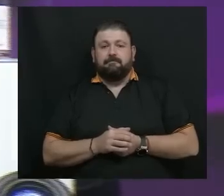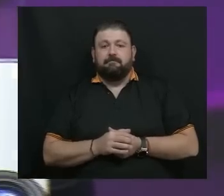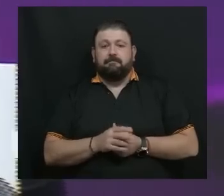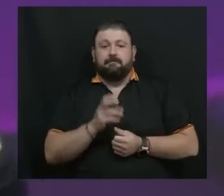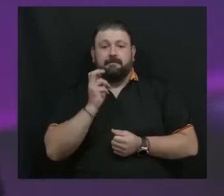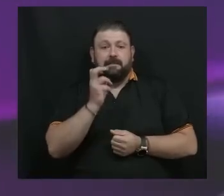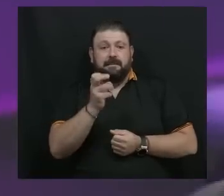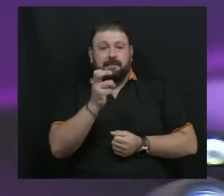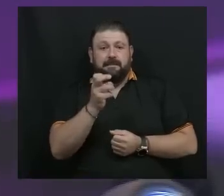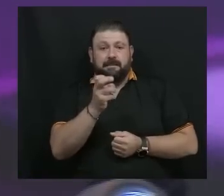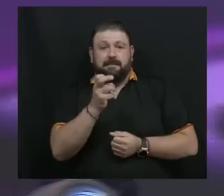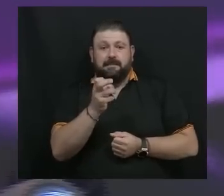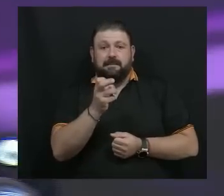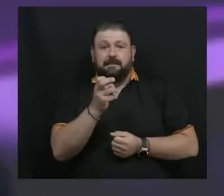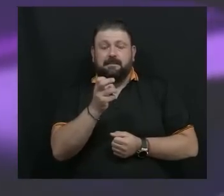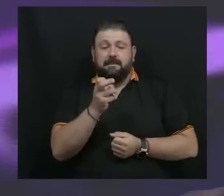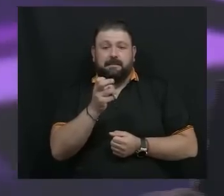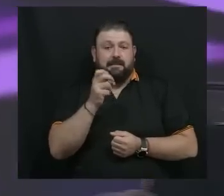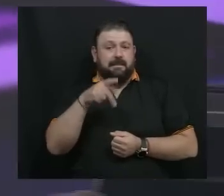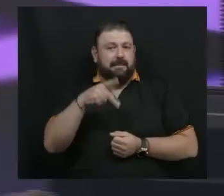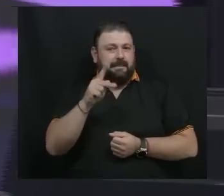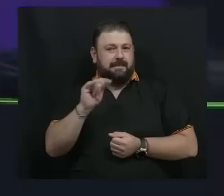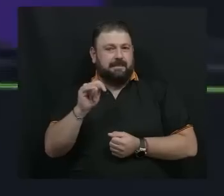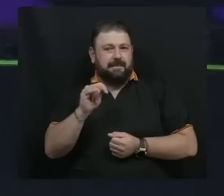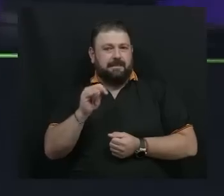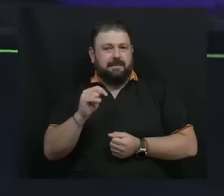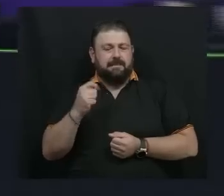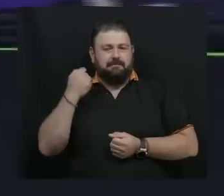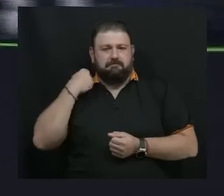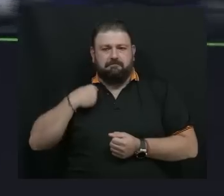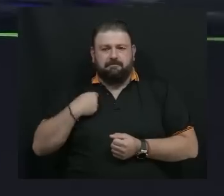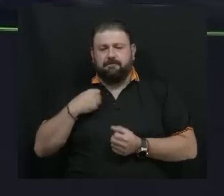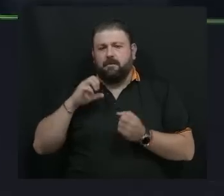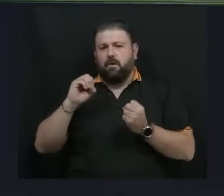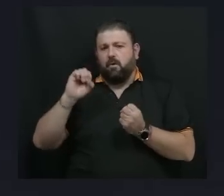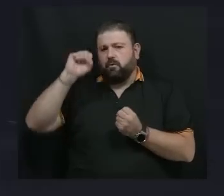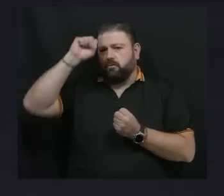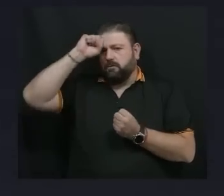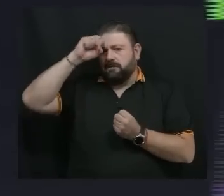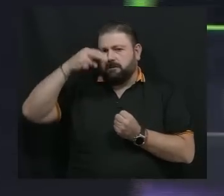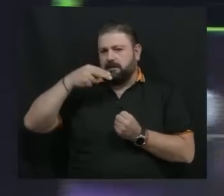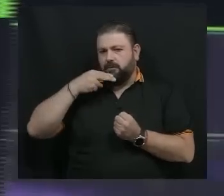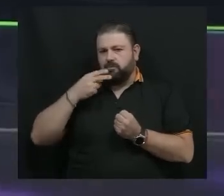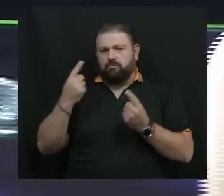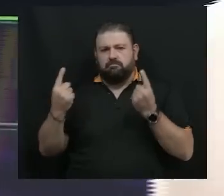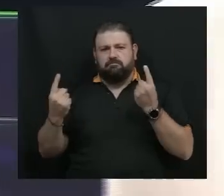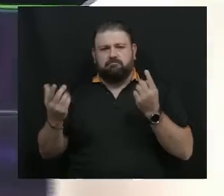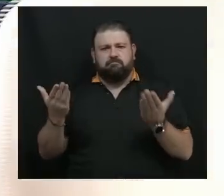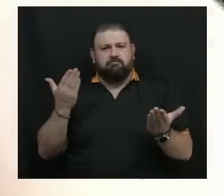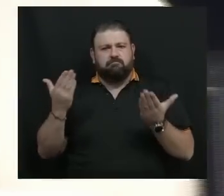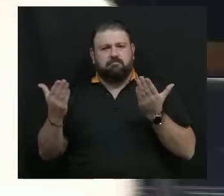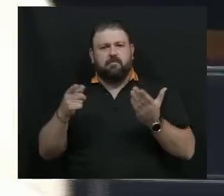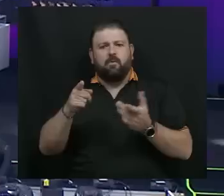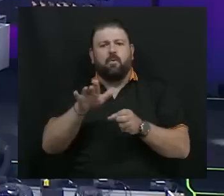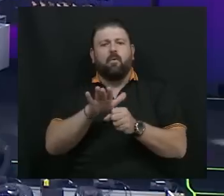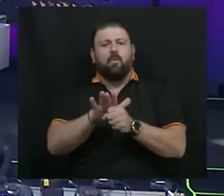este kit o el de Seitú. No importa cuál elijas.